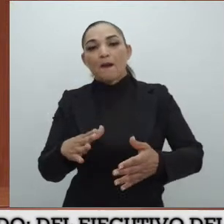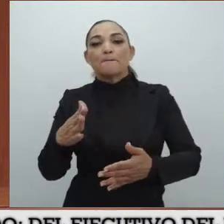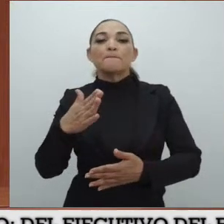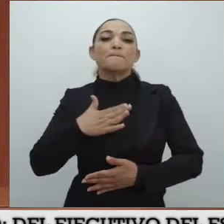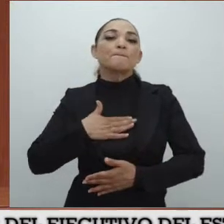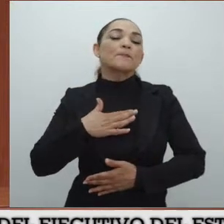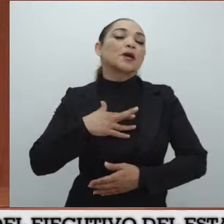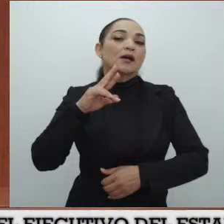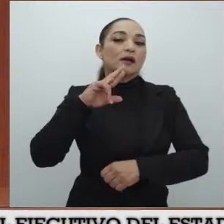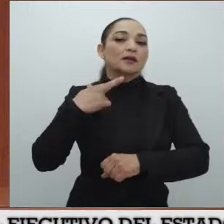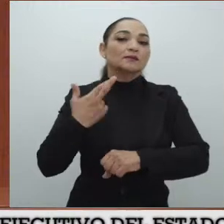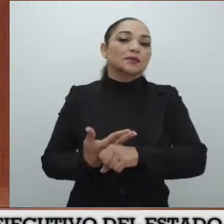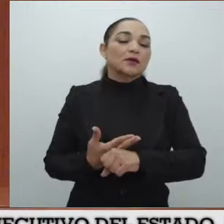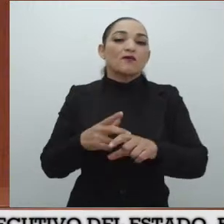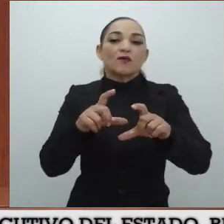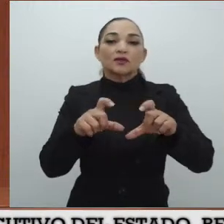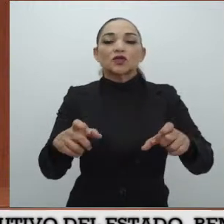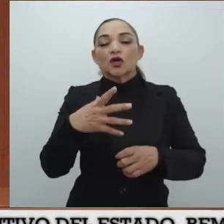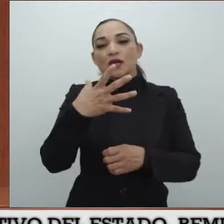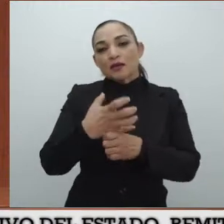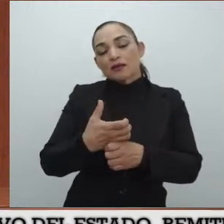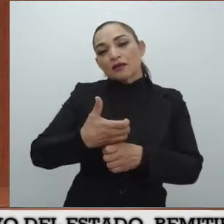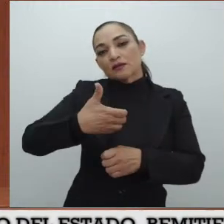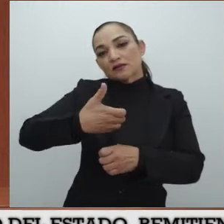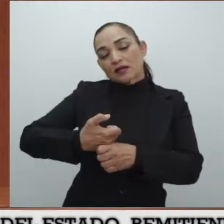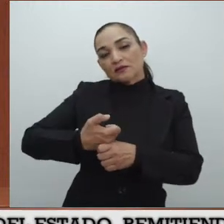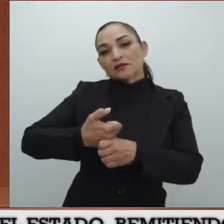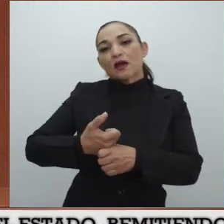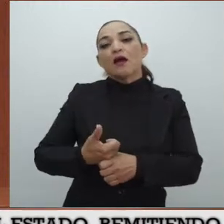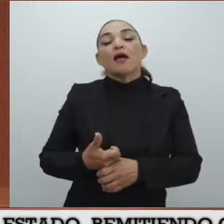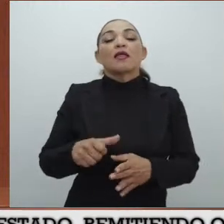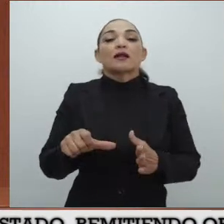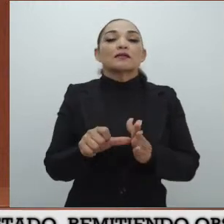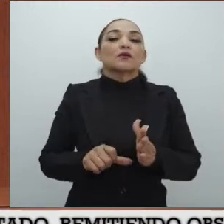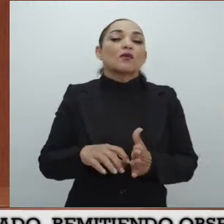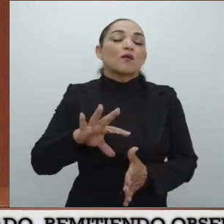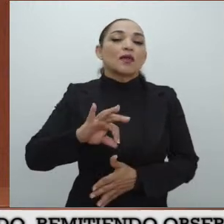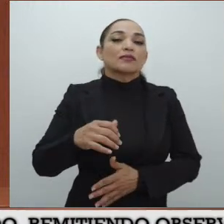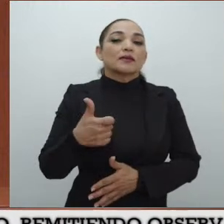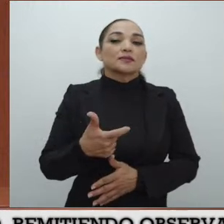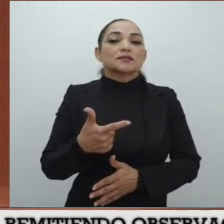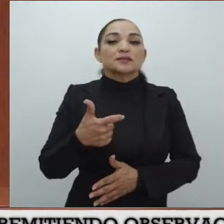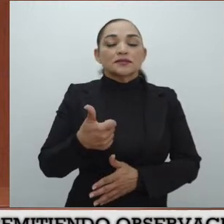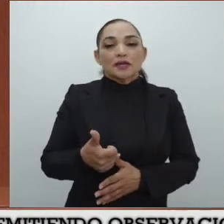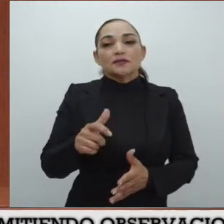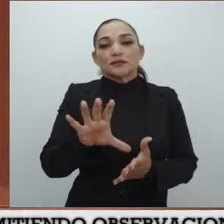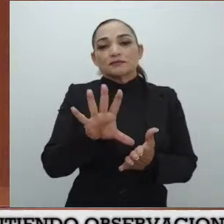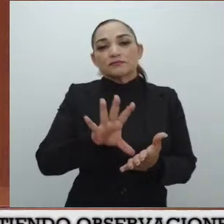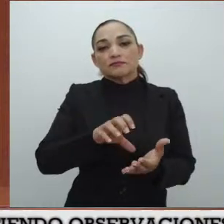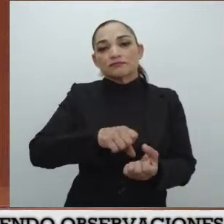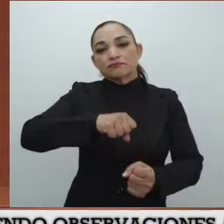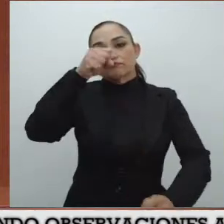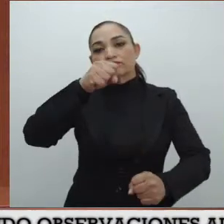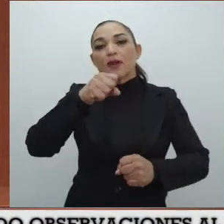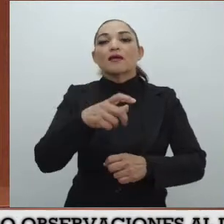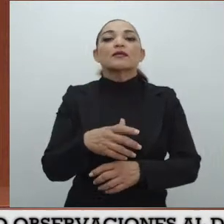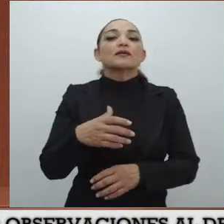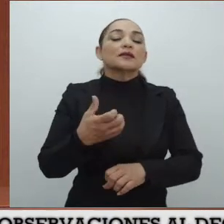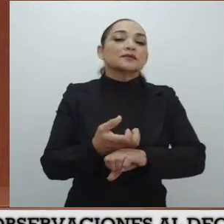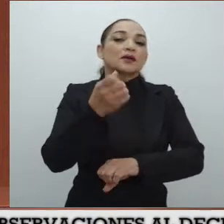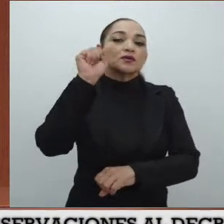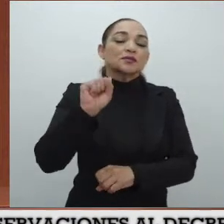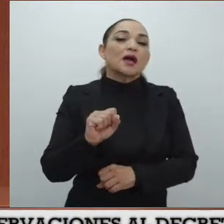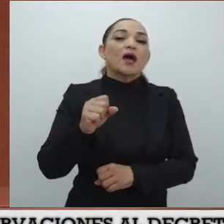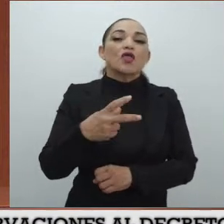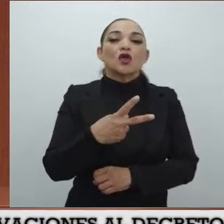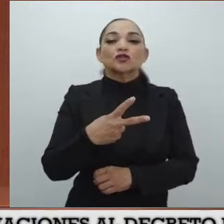fracciones quinta y sexta del artículo 46 de la Constitución Política del Estado de Sinaloa, así como los artículos 209 y 210